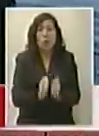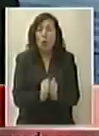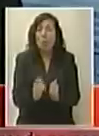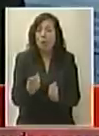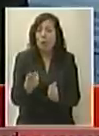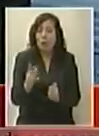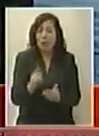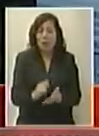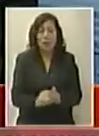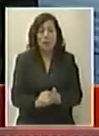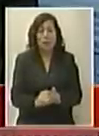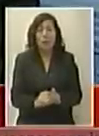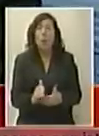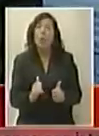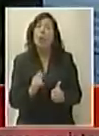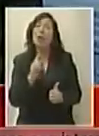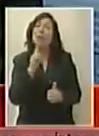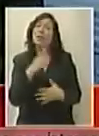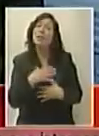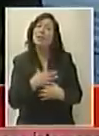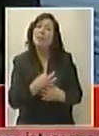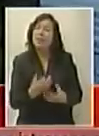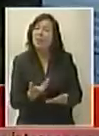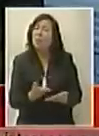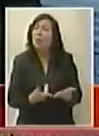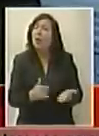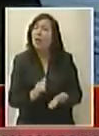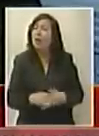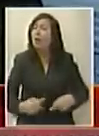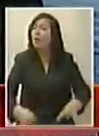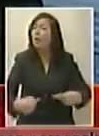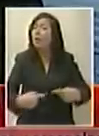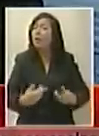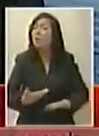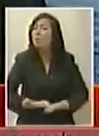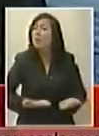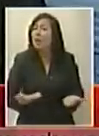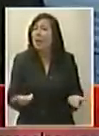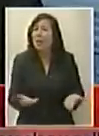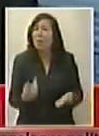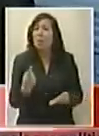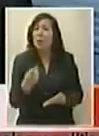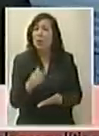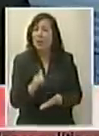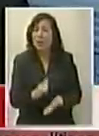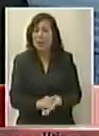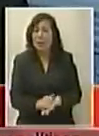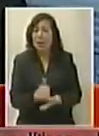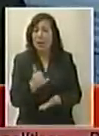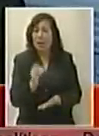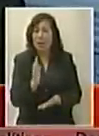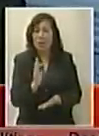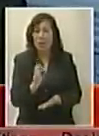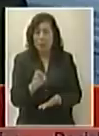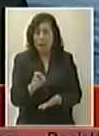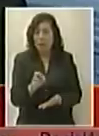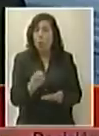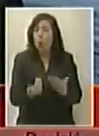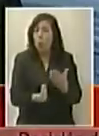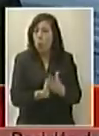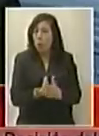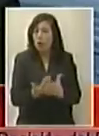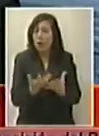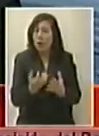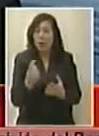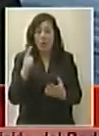utilidades Entonces cuál es el interés por qué no hay competencia en el mercado porque una afp nueva o